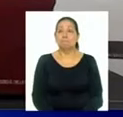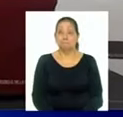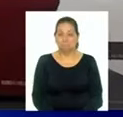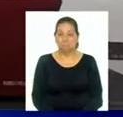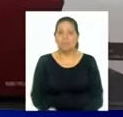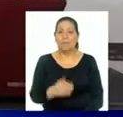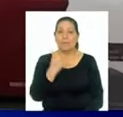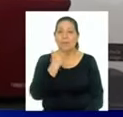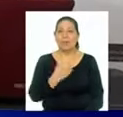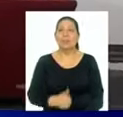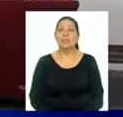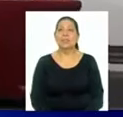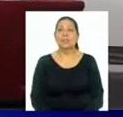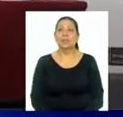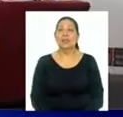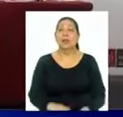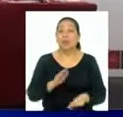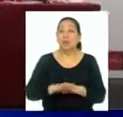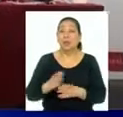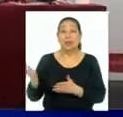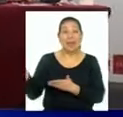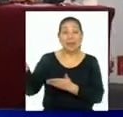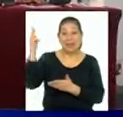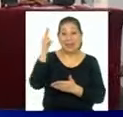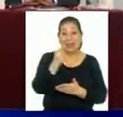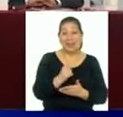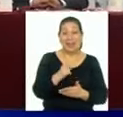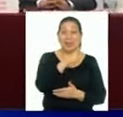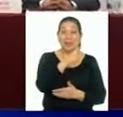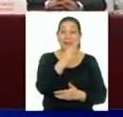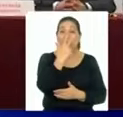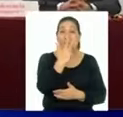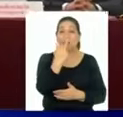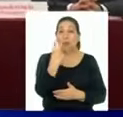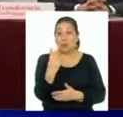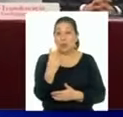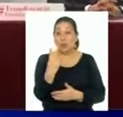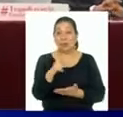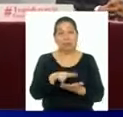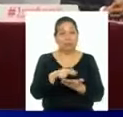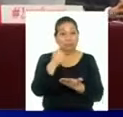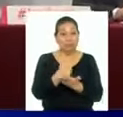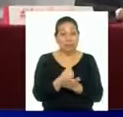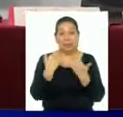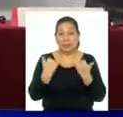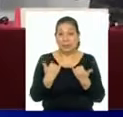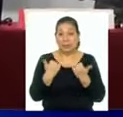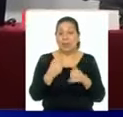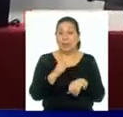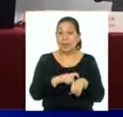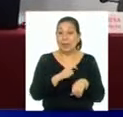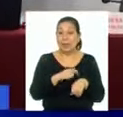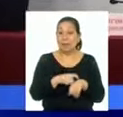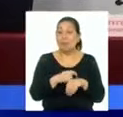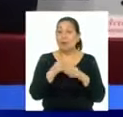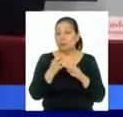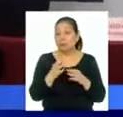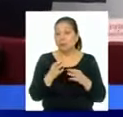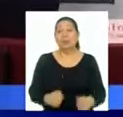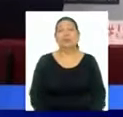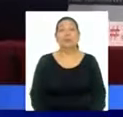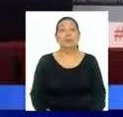Bien, muchas gracias. Y sobre las extradiciones, decía, son 132 en total las que hemos aprobado en este periodo, y